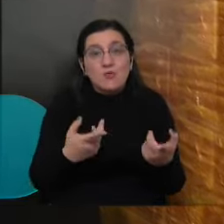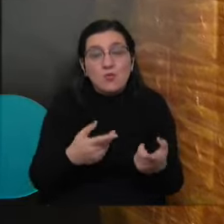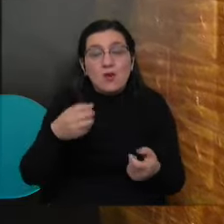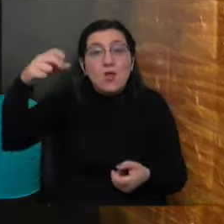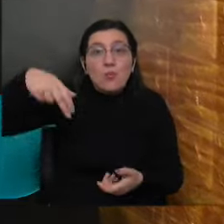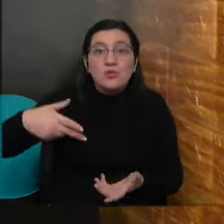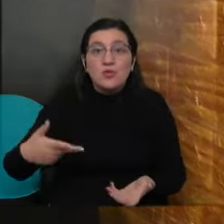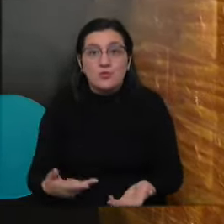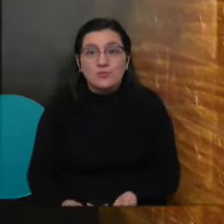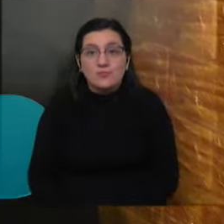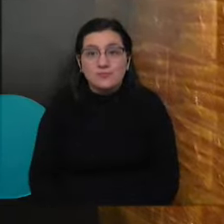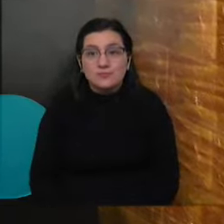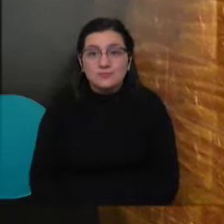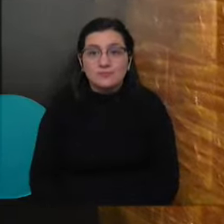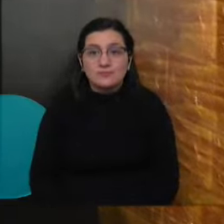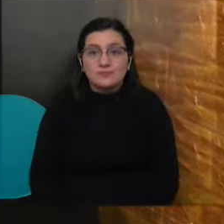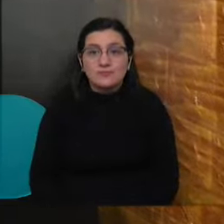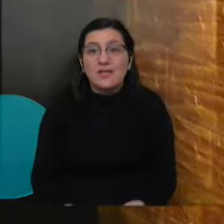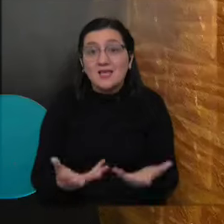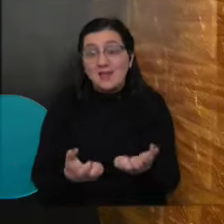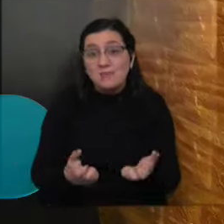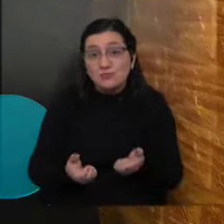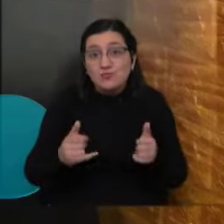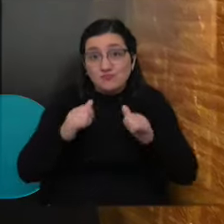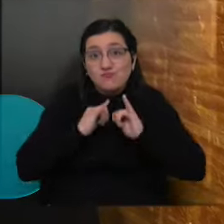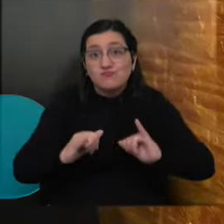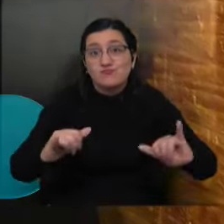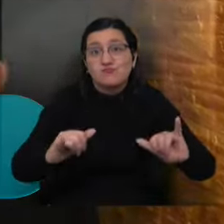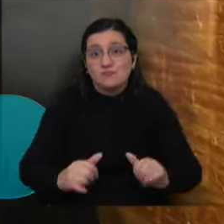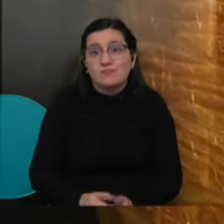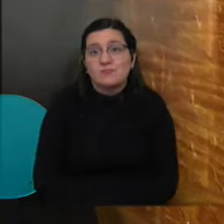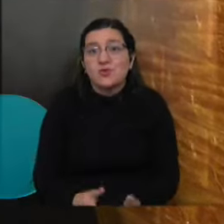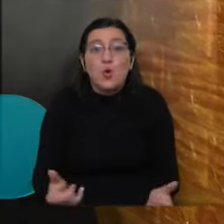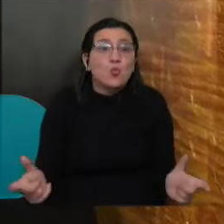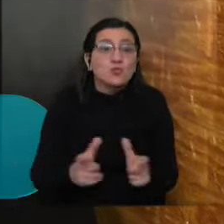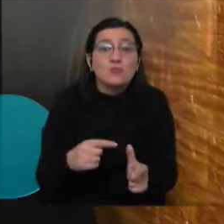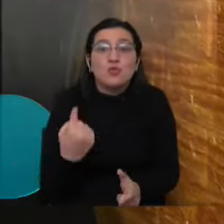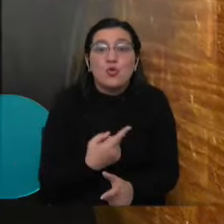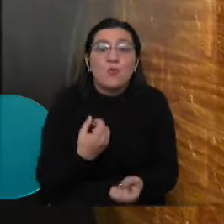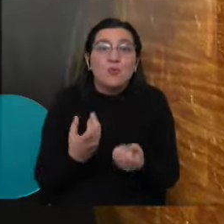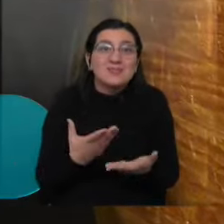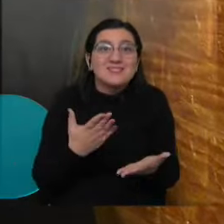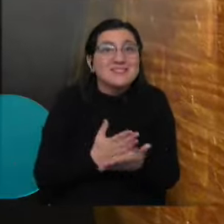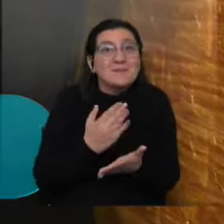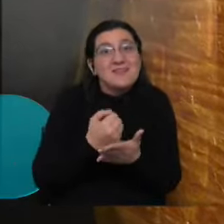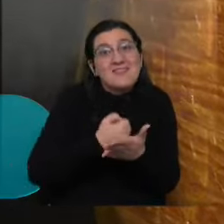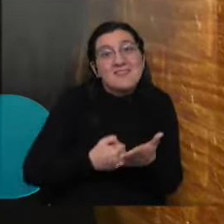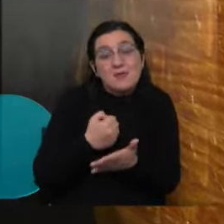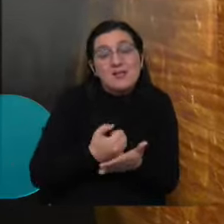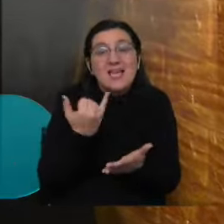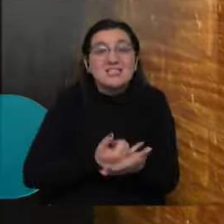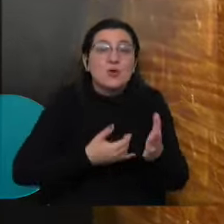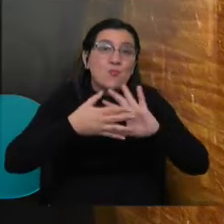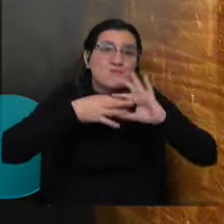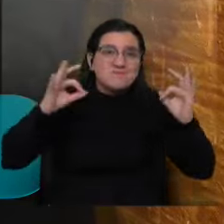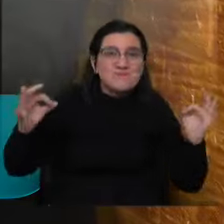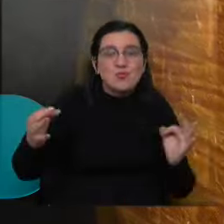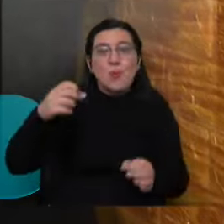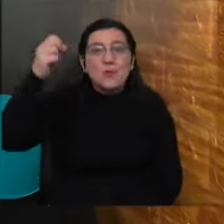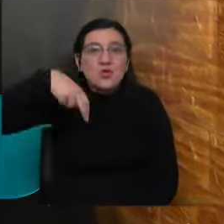opinión este que queremos dar de de que nos juntamos todos porque siempre Tratamos de que algo siempre haya una opinión